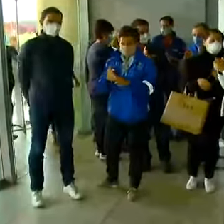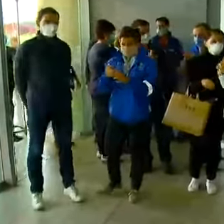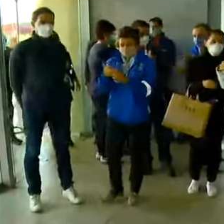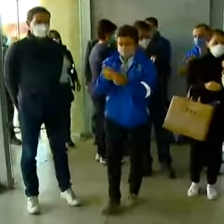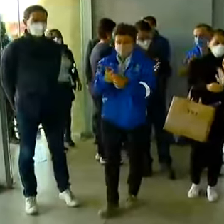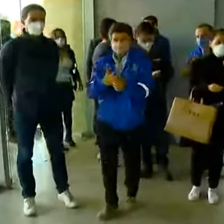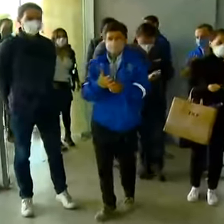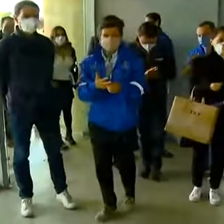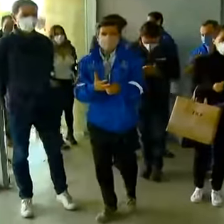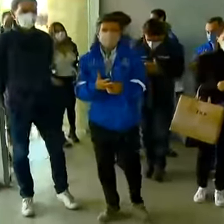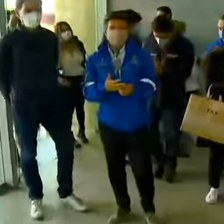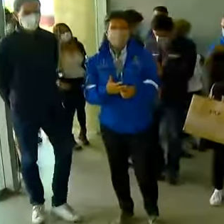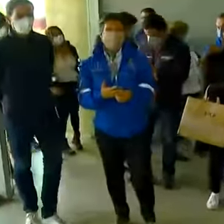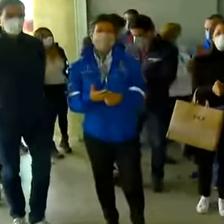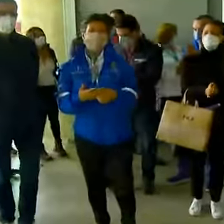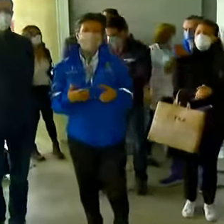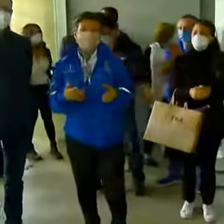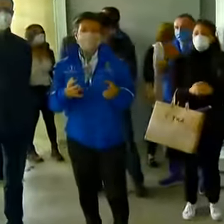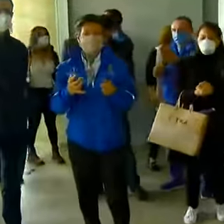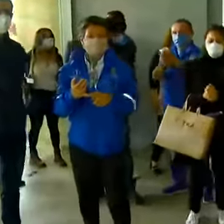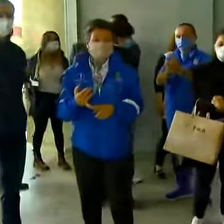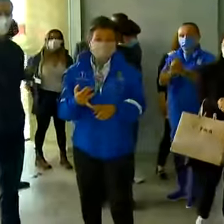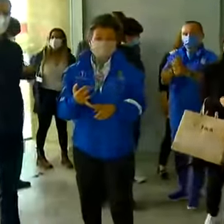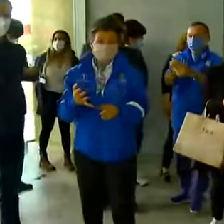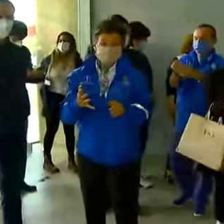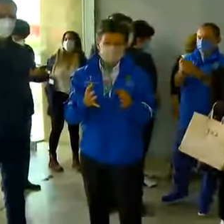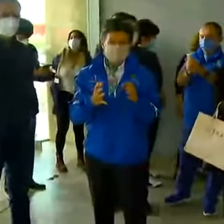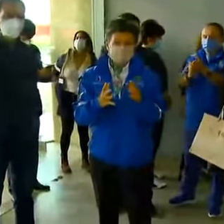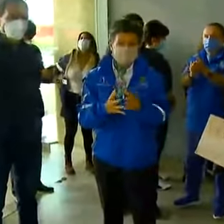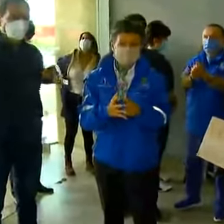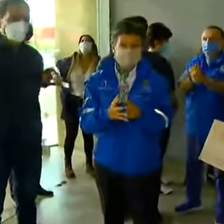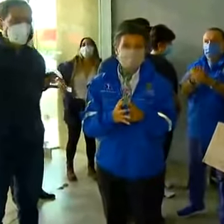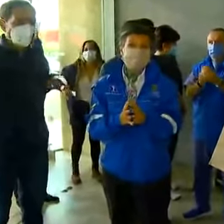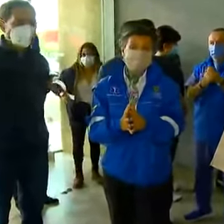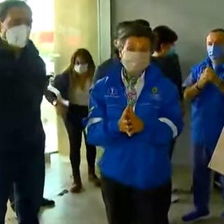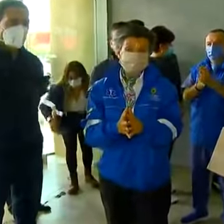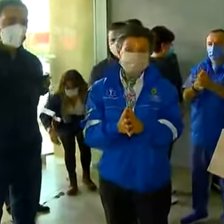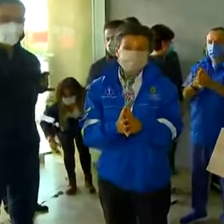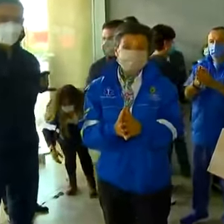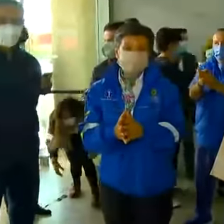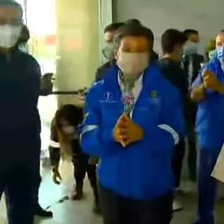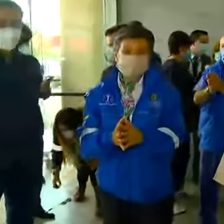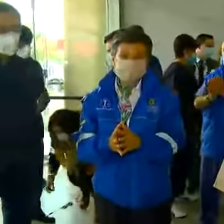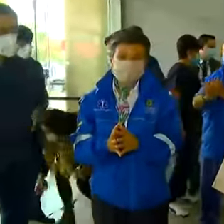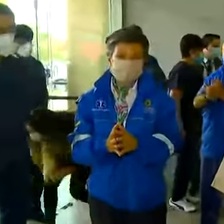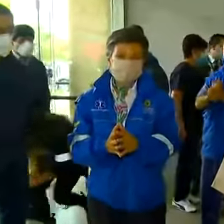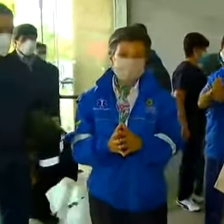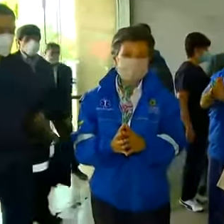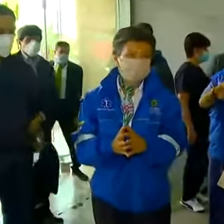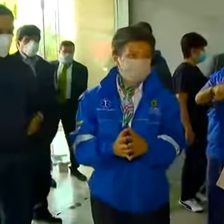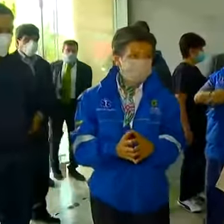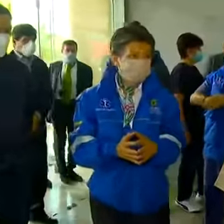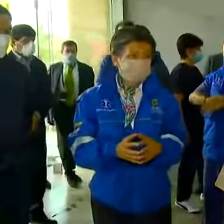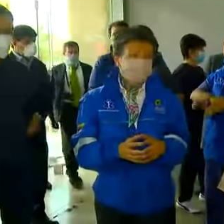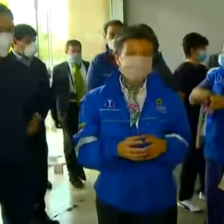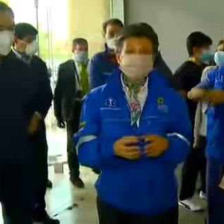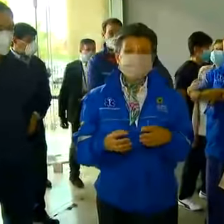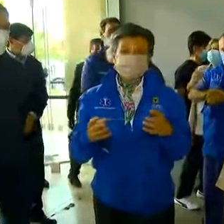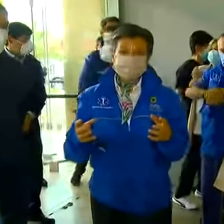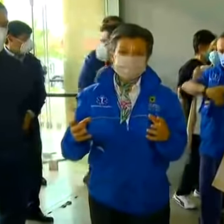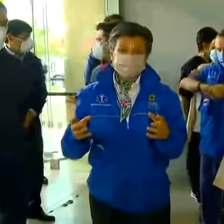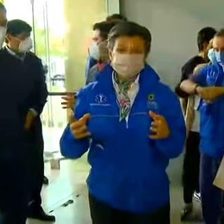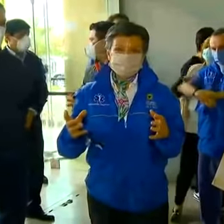Corferias, además de los aportes del Gobierno Nacional, de la Gobernación de Cundinamarca y de la Alcaldía de Bogotá,